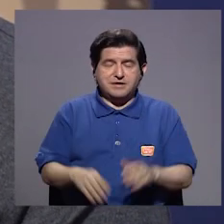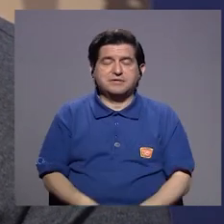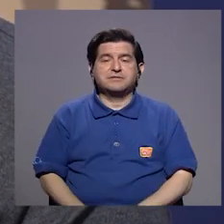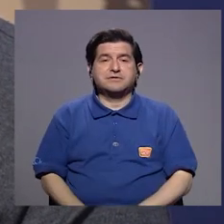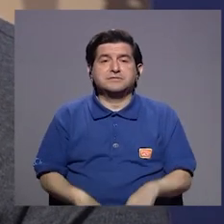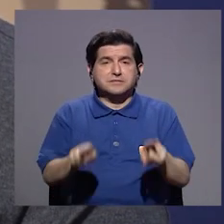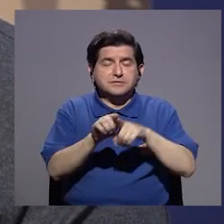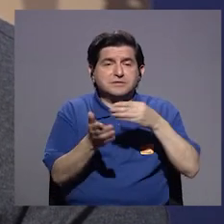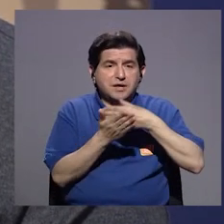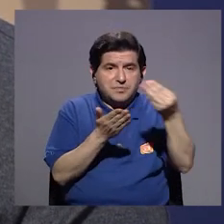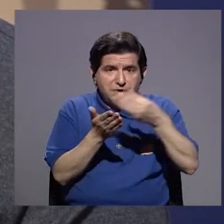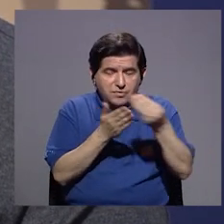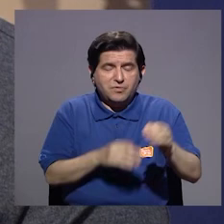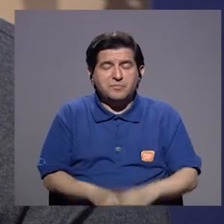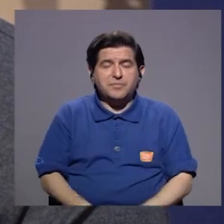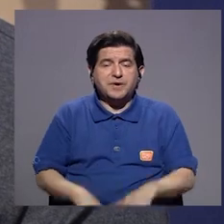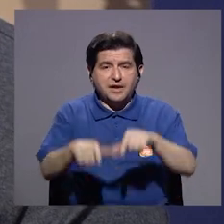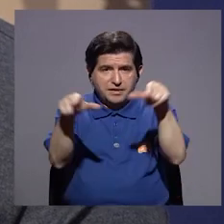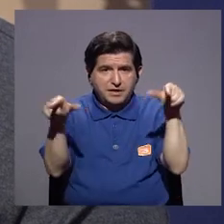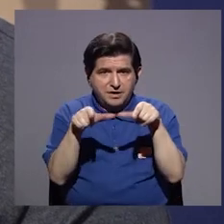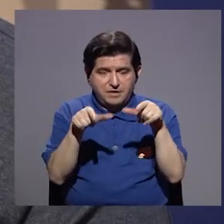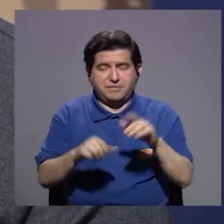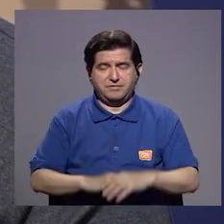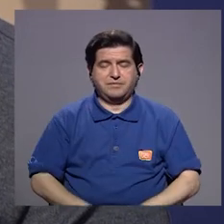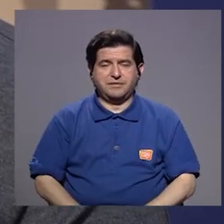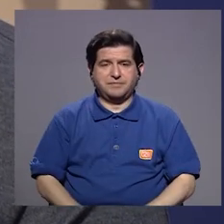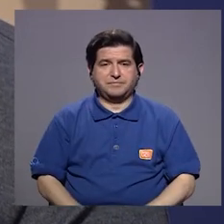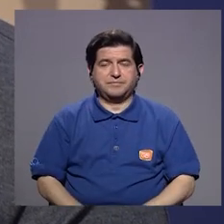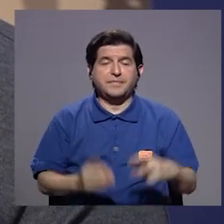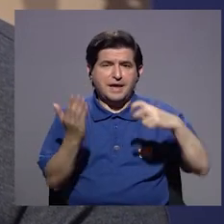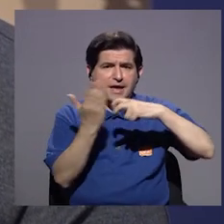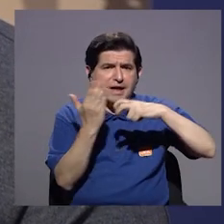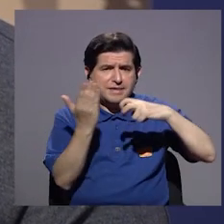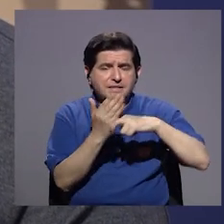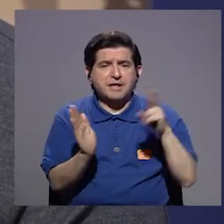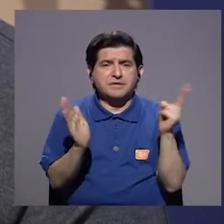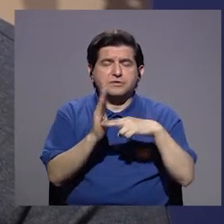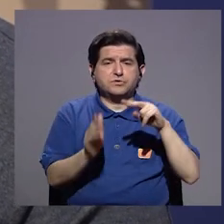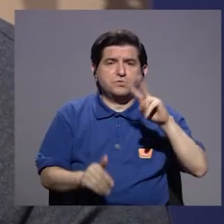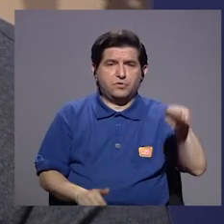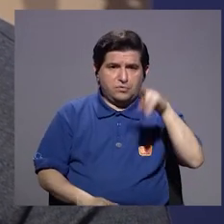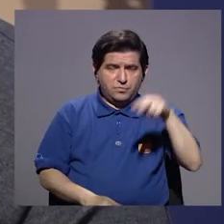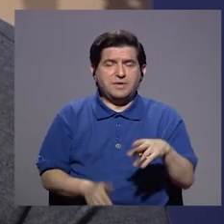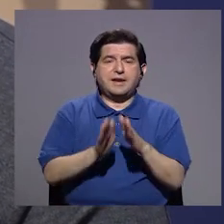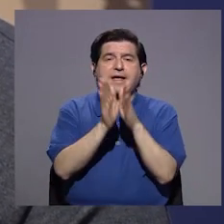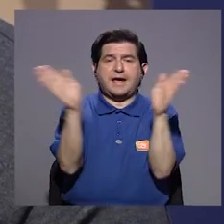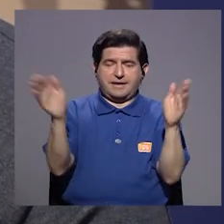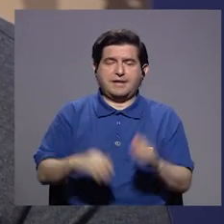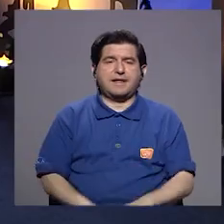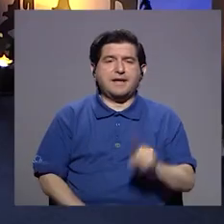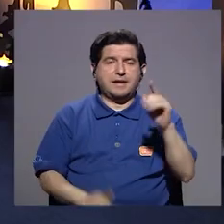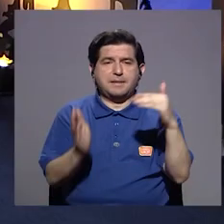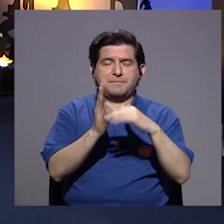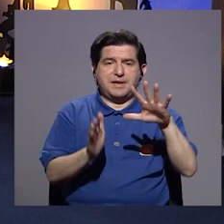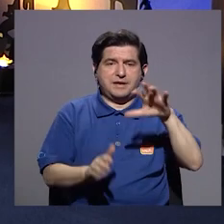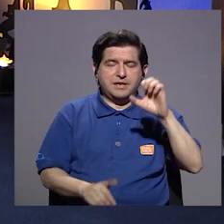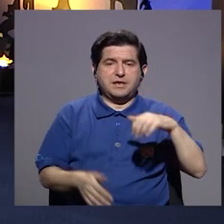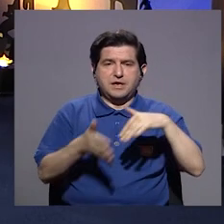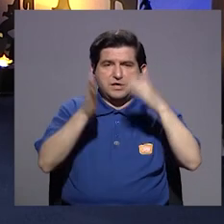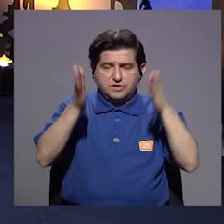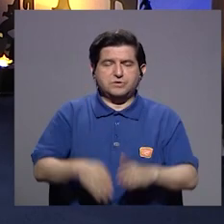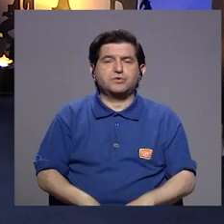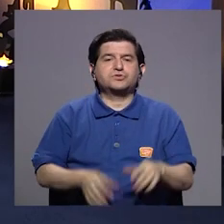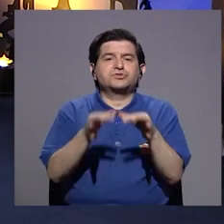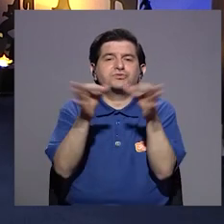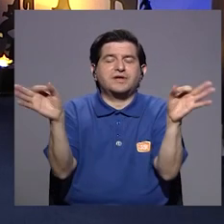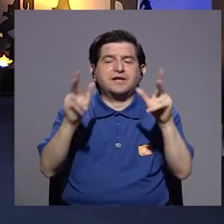y también se puede comprar a través de la boletería, que es YAP. Y las entradas son 2.000 colones, entrada general, 1.500